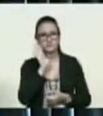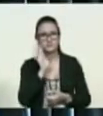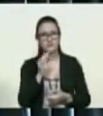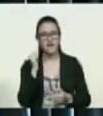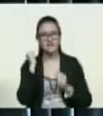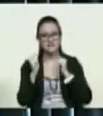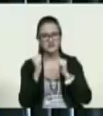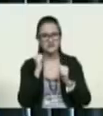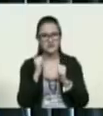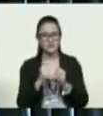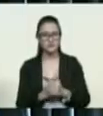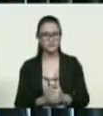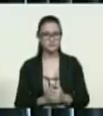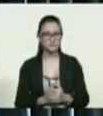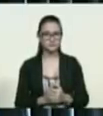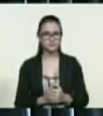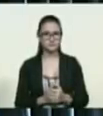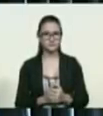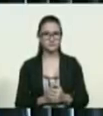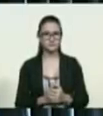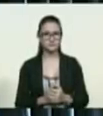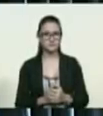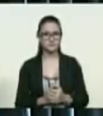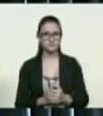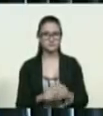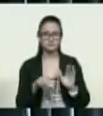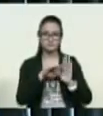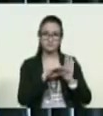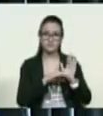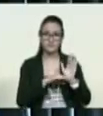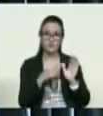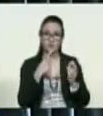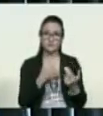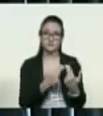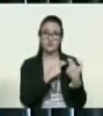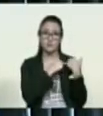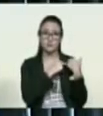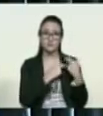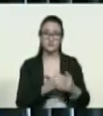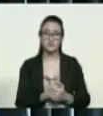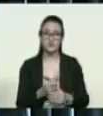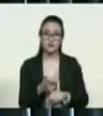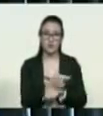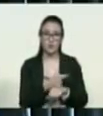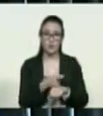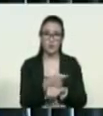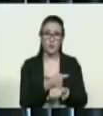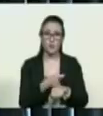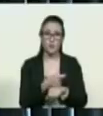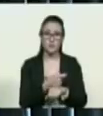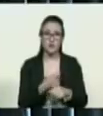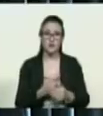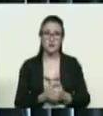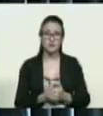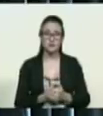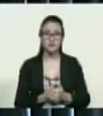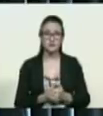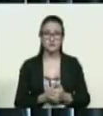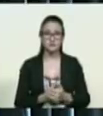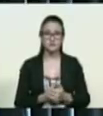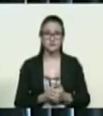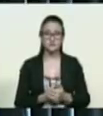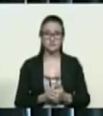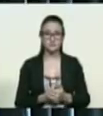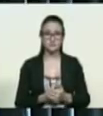asesinos y a los sicarios. Está plenamente establecida la responsabilidad del gobierno, extinto gobierno de Colombia, del